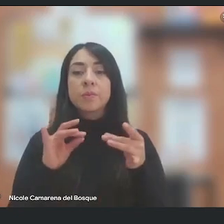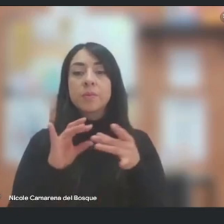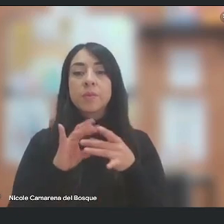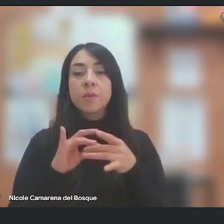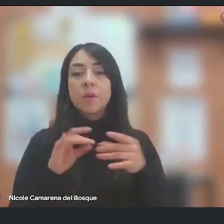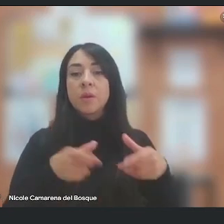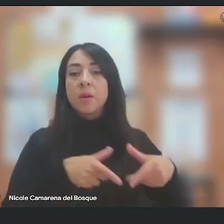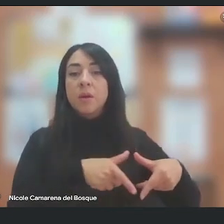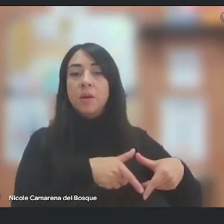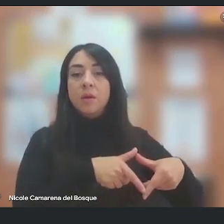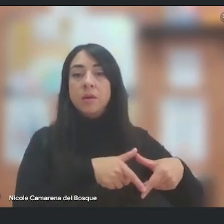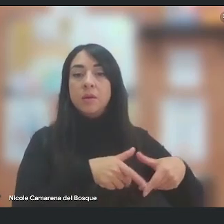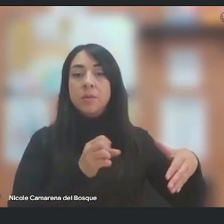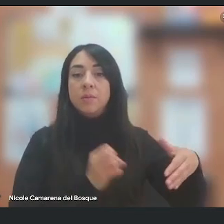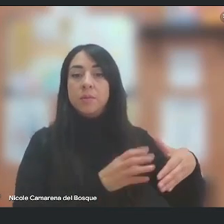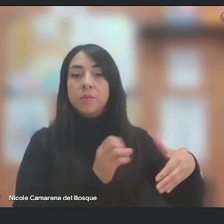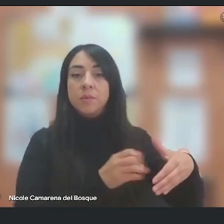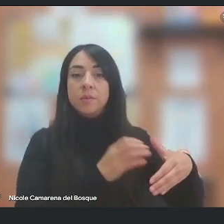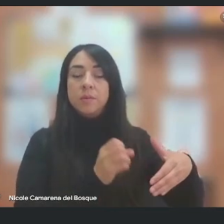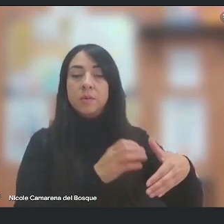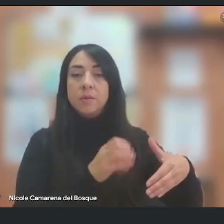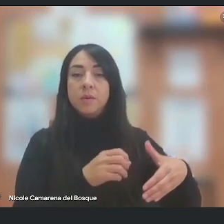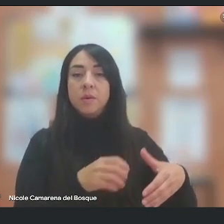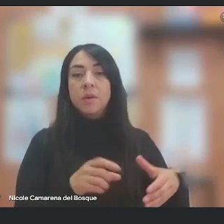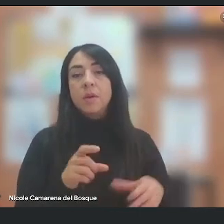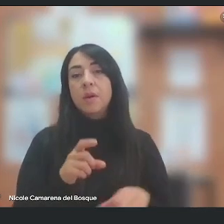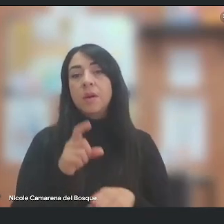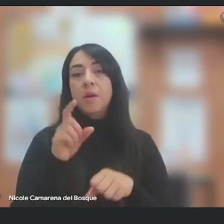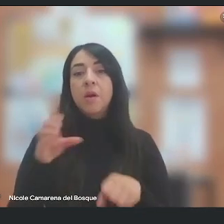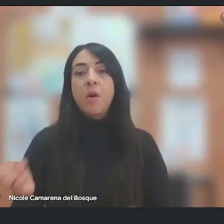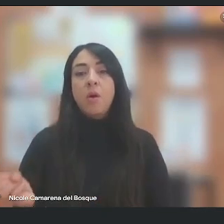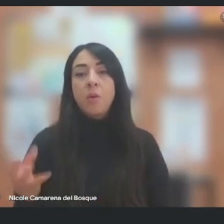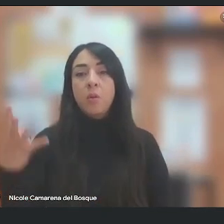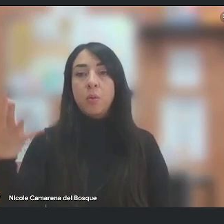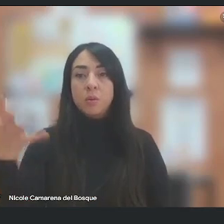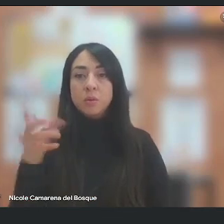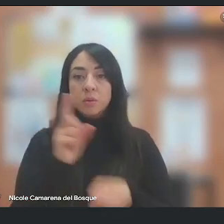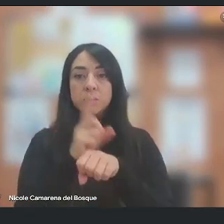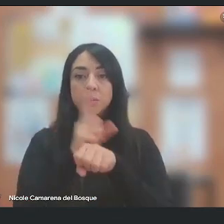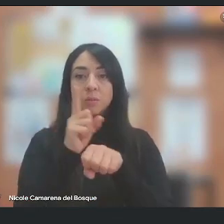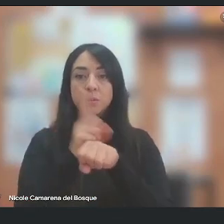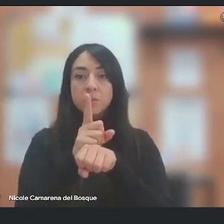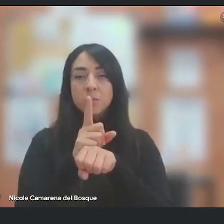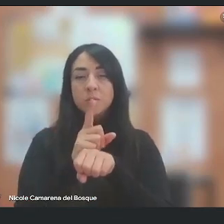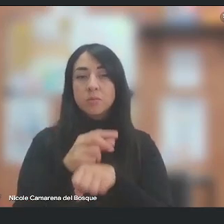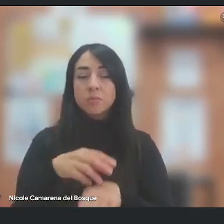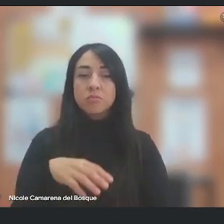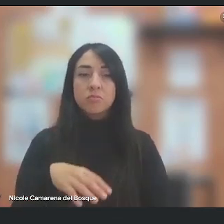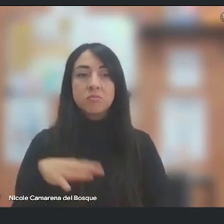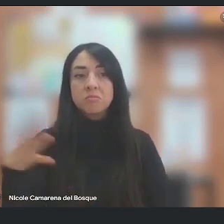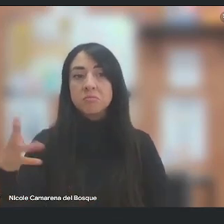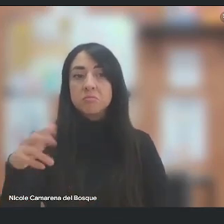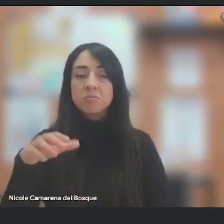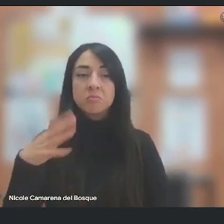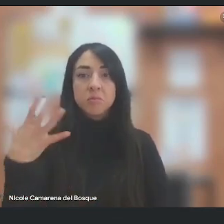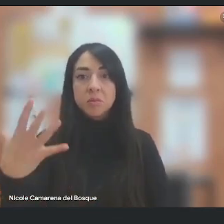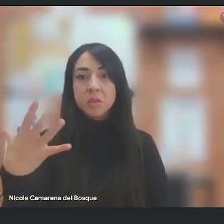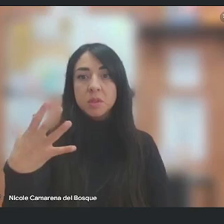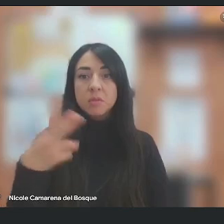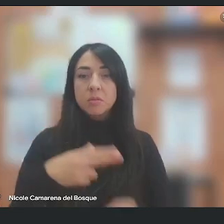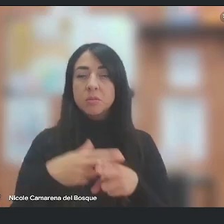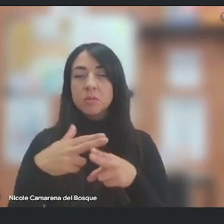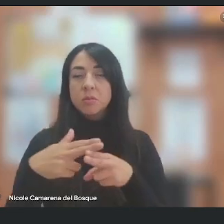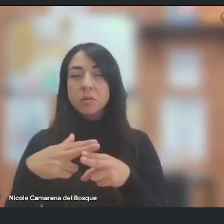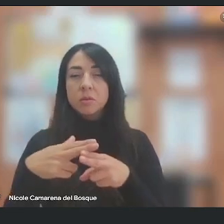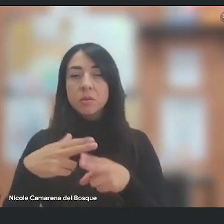y que mínimo debe haber 2 días de sangrado, máximo 7 días. ¿Cuáles son síntomas o